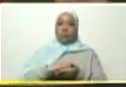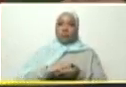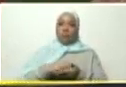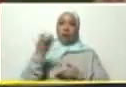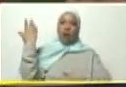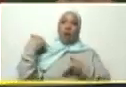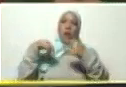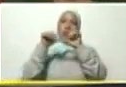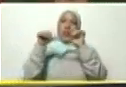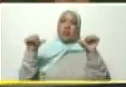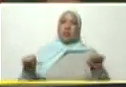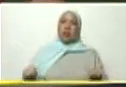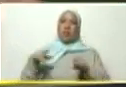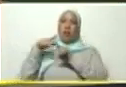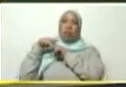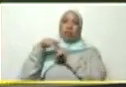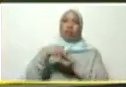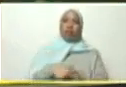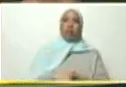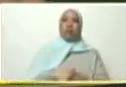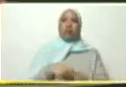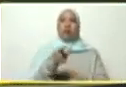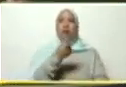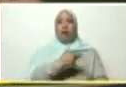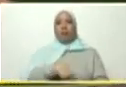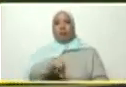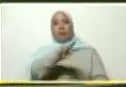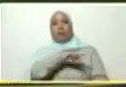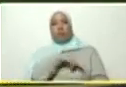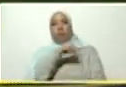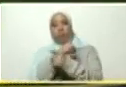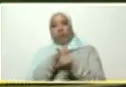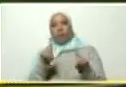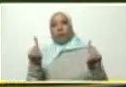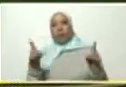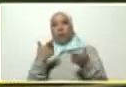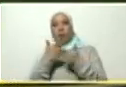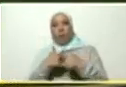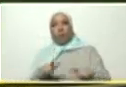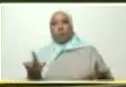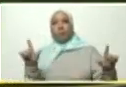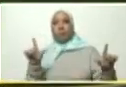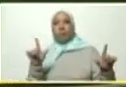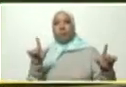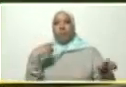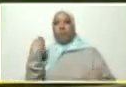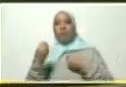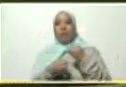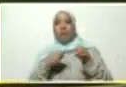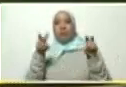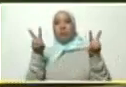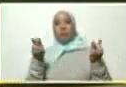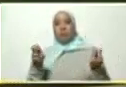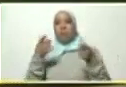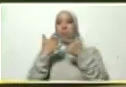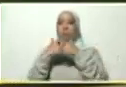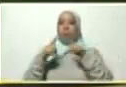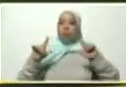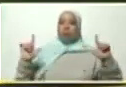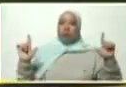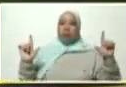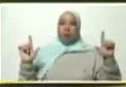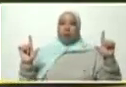modelos de dominación que falseaban la democracia y la libertad estamos construyendo un nuevo modelo de libertades